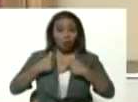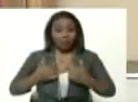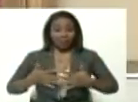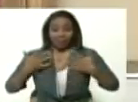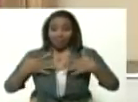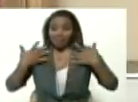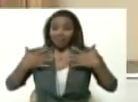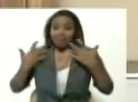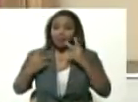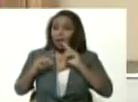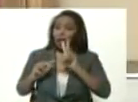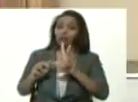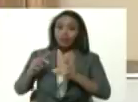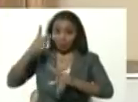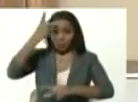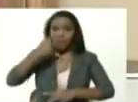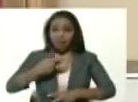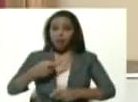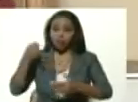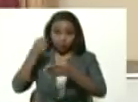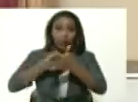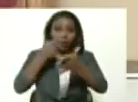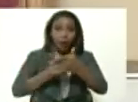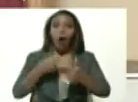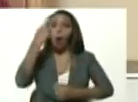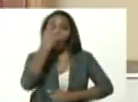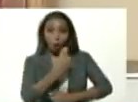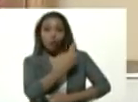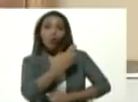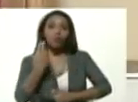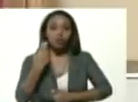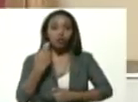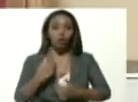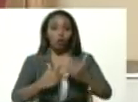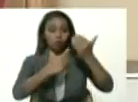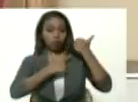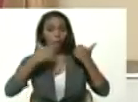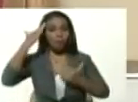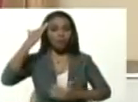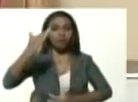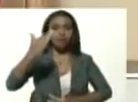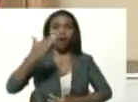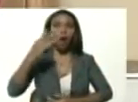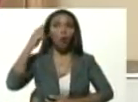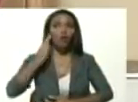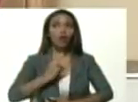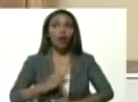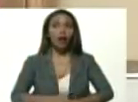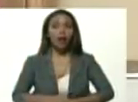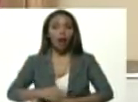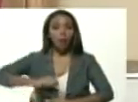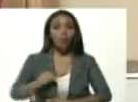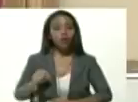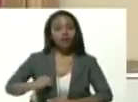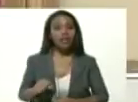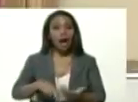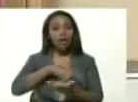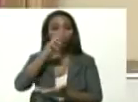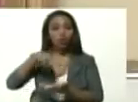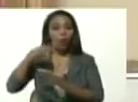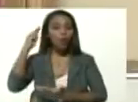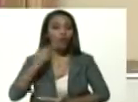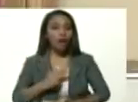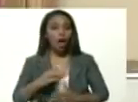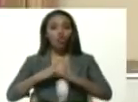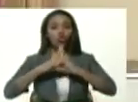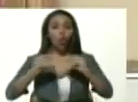la moral combativa, el compromiso de la Fuerza Armada Nacional Bolivariana. A la Policía Nacional Bolivariana, en todo